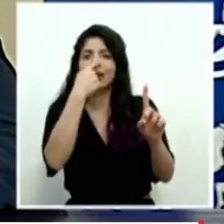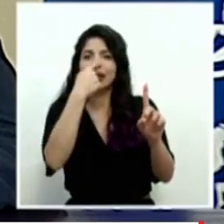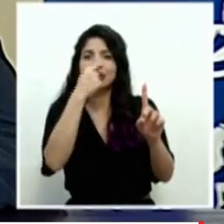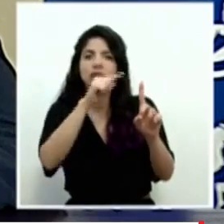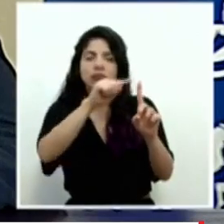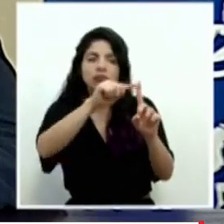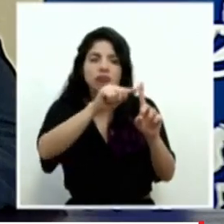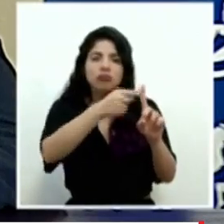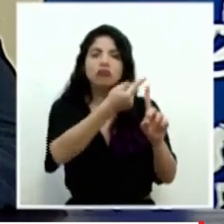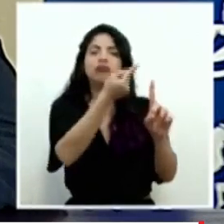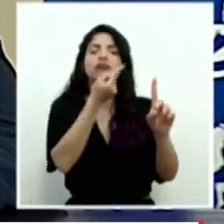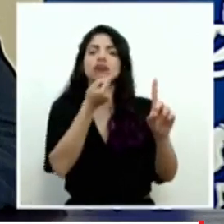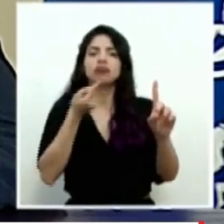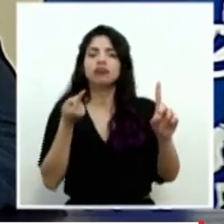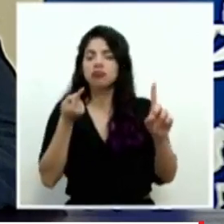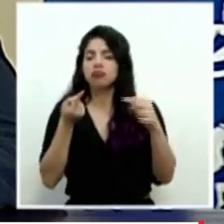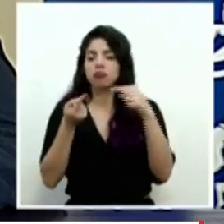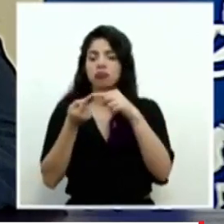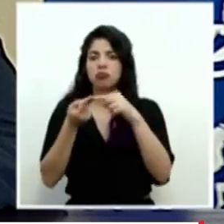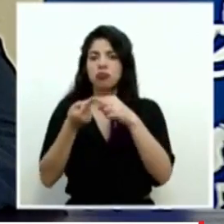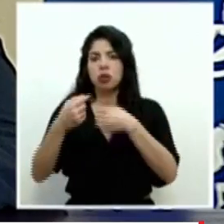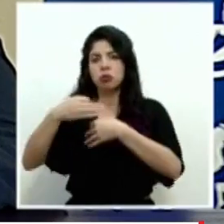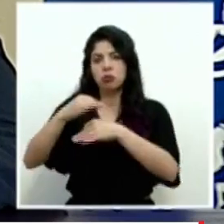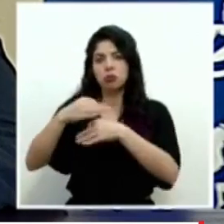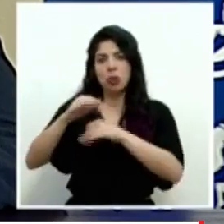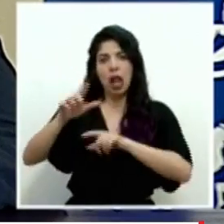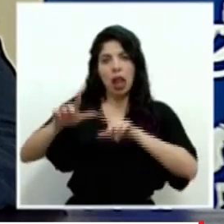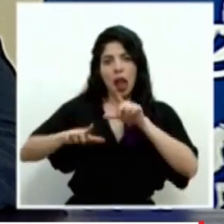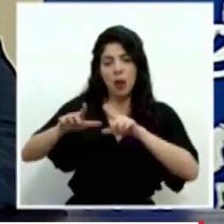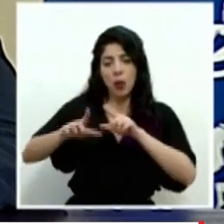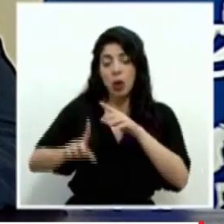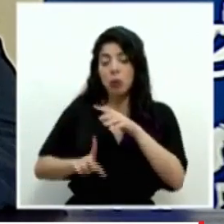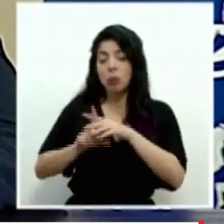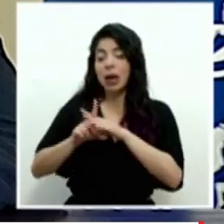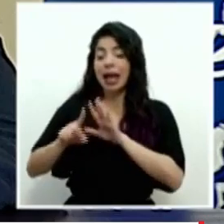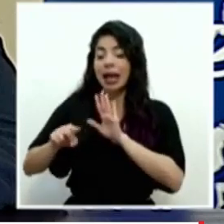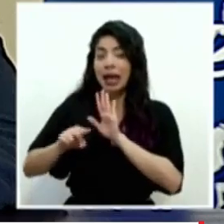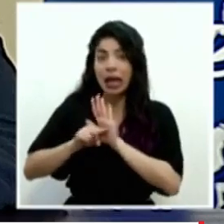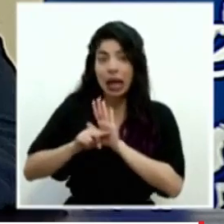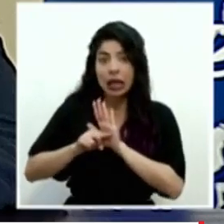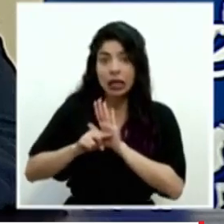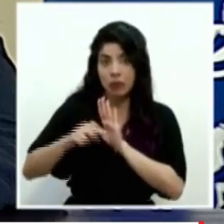la nariz para extraer la muestra y que salga negativa,